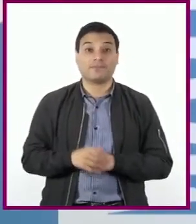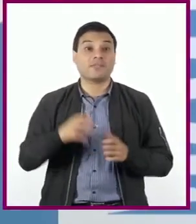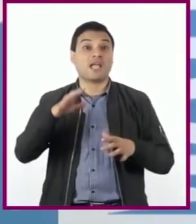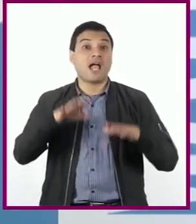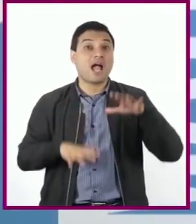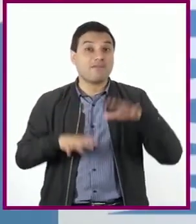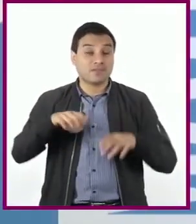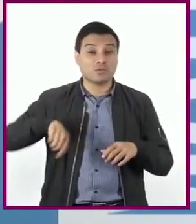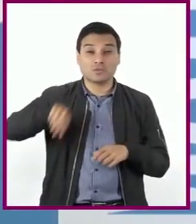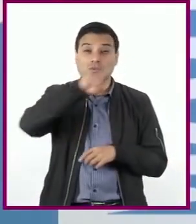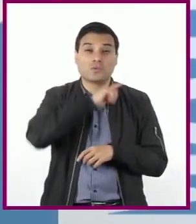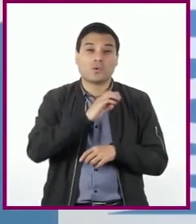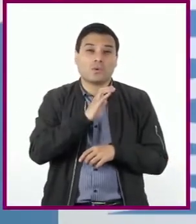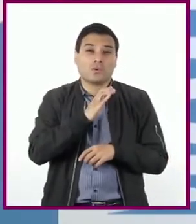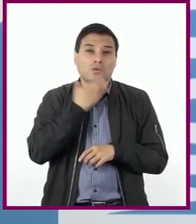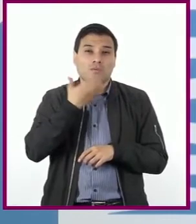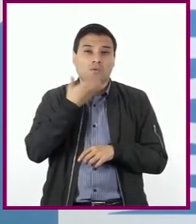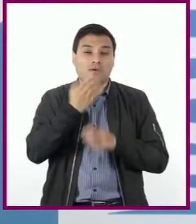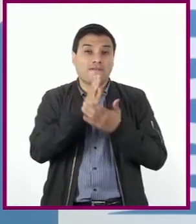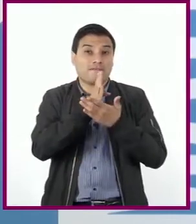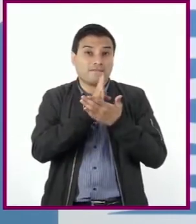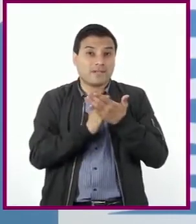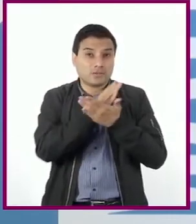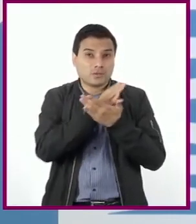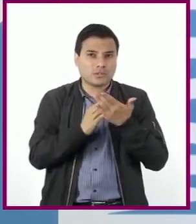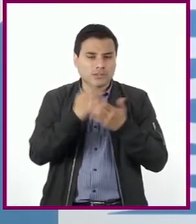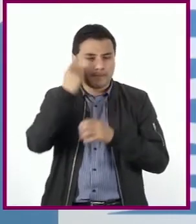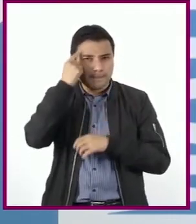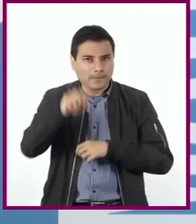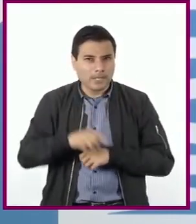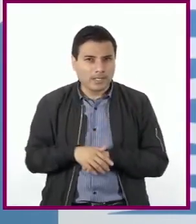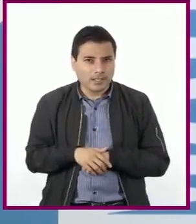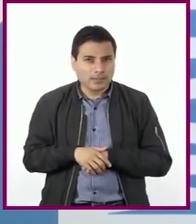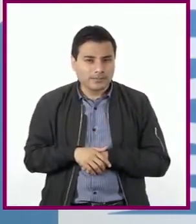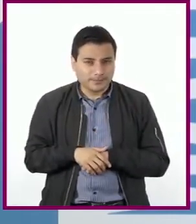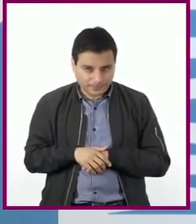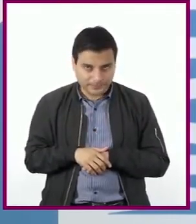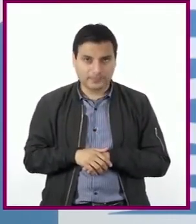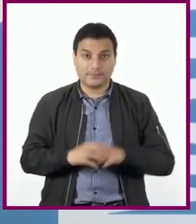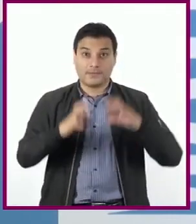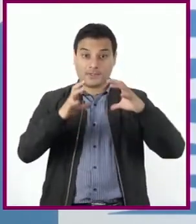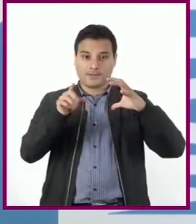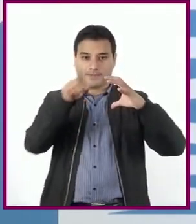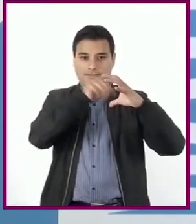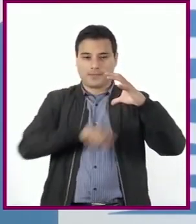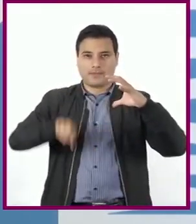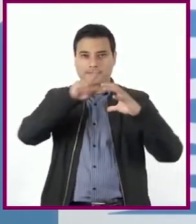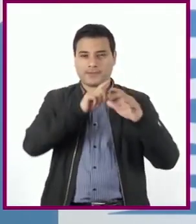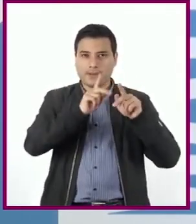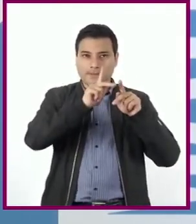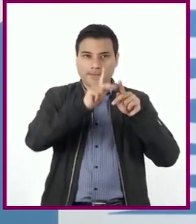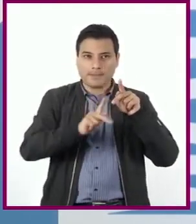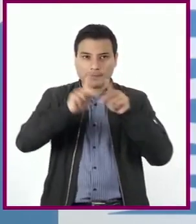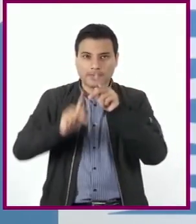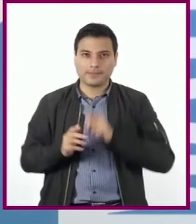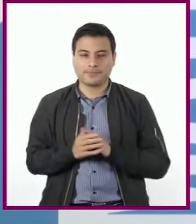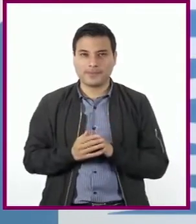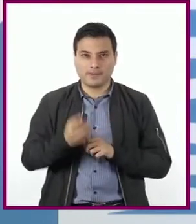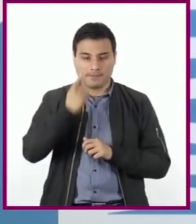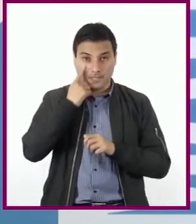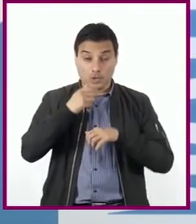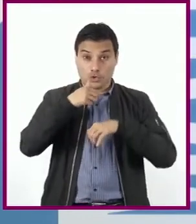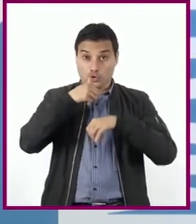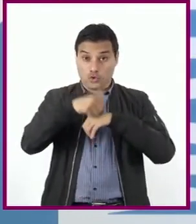ocasiones en las que usamos a las fracciones para seccionar en partes iguales. Al momento de trazar la recta